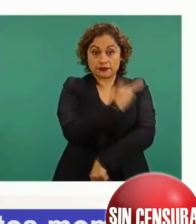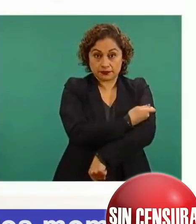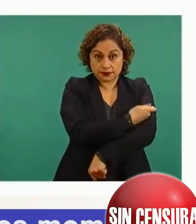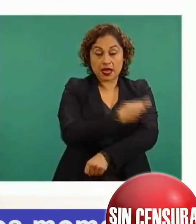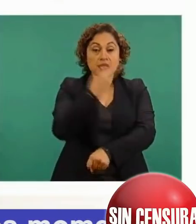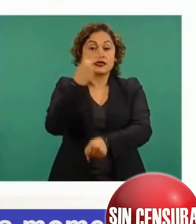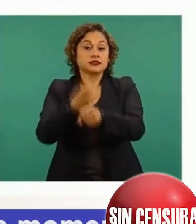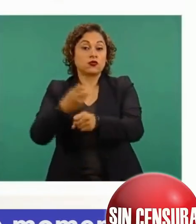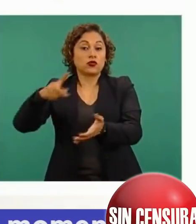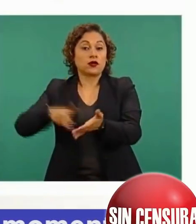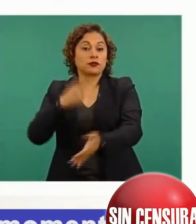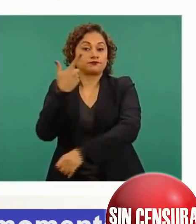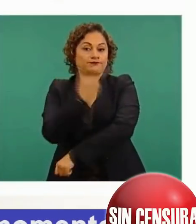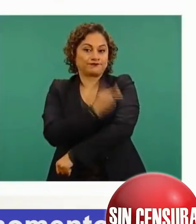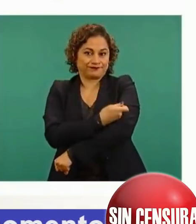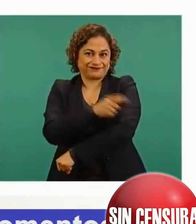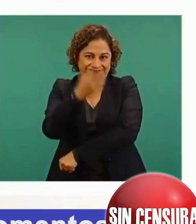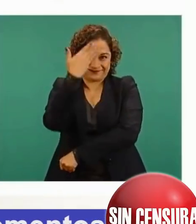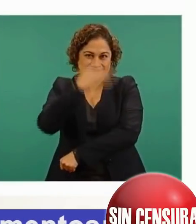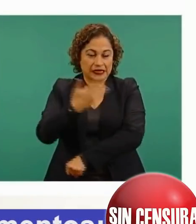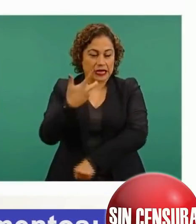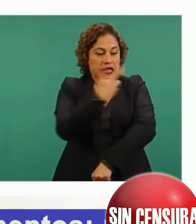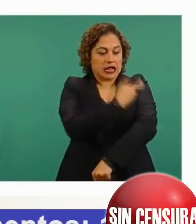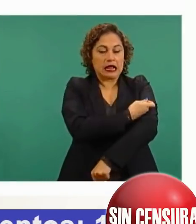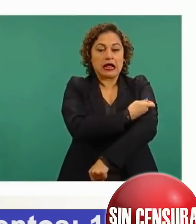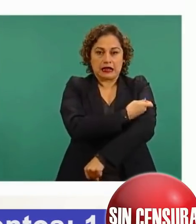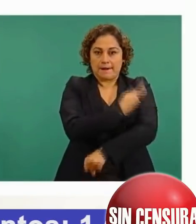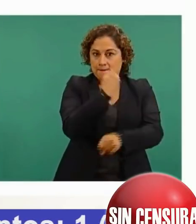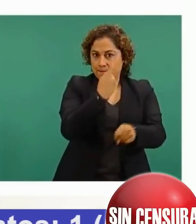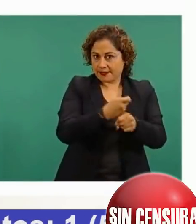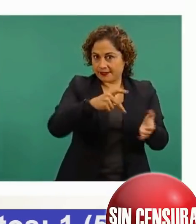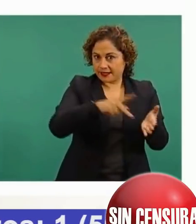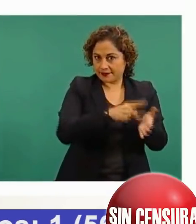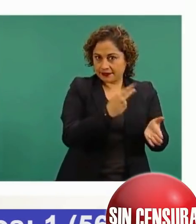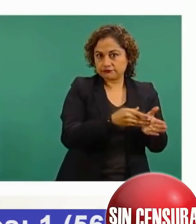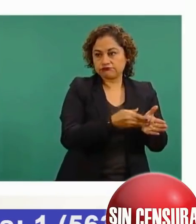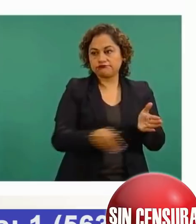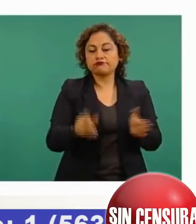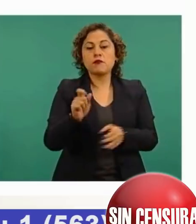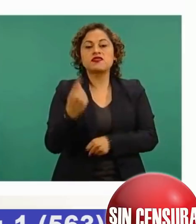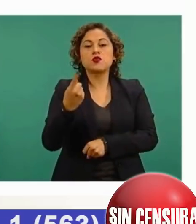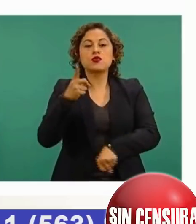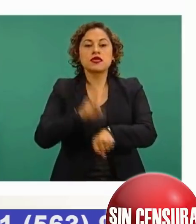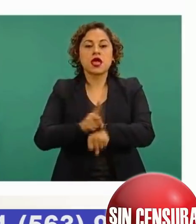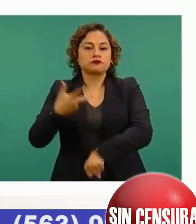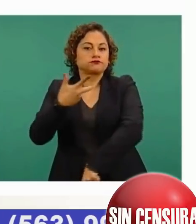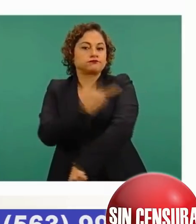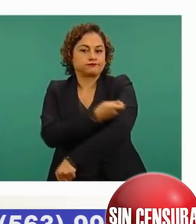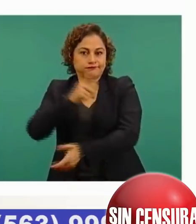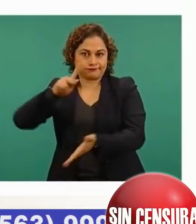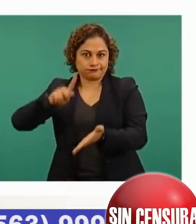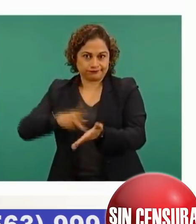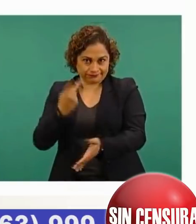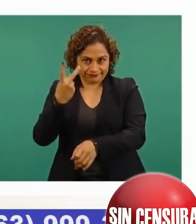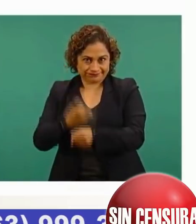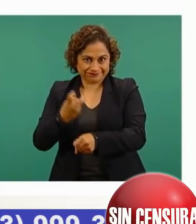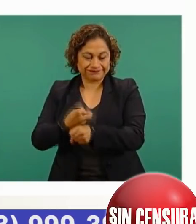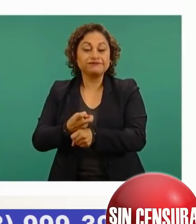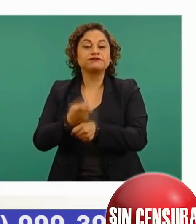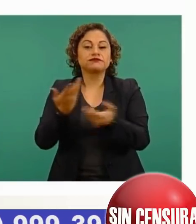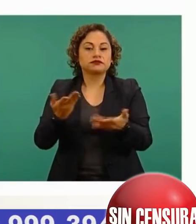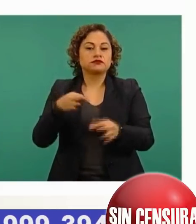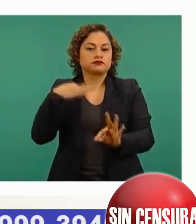en que 21 días después de la primera ya se está poniendo la segunda para completar el esquema. ¿Cuál